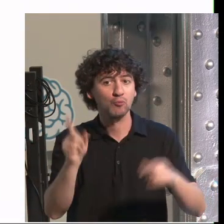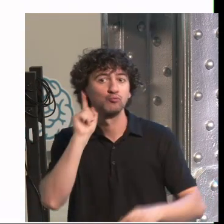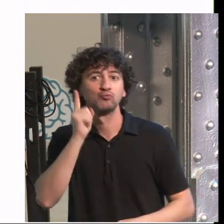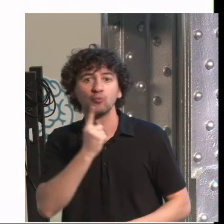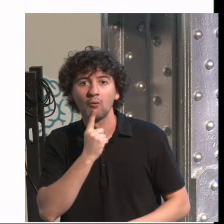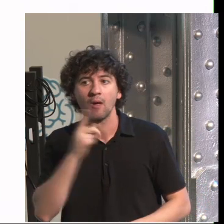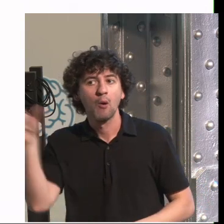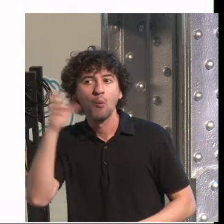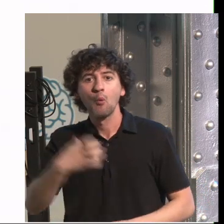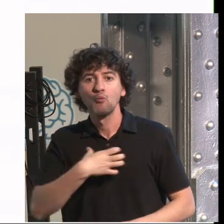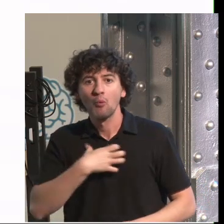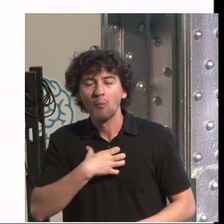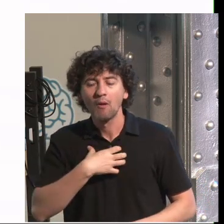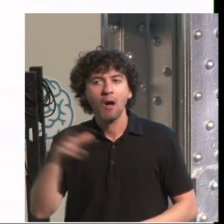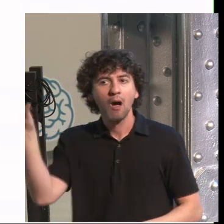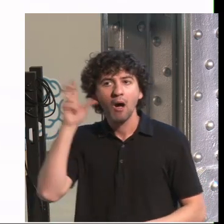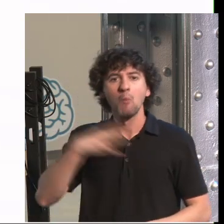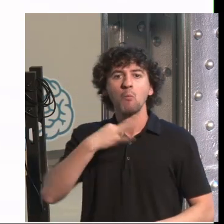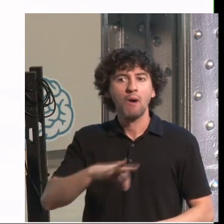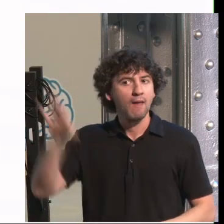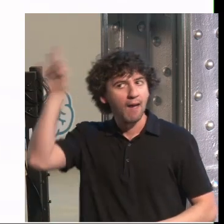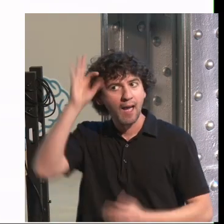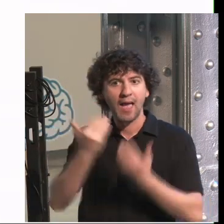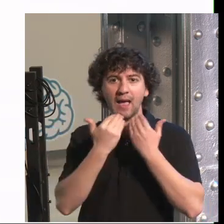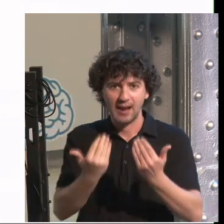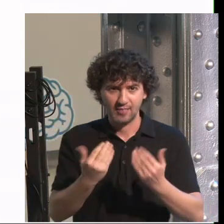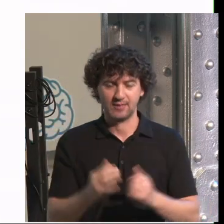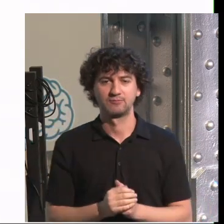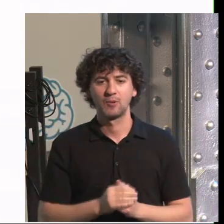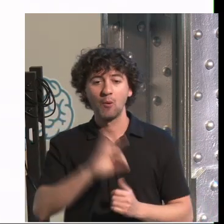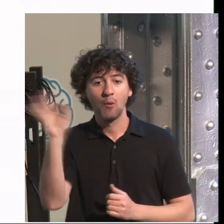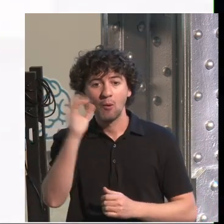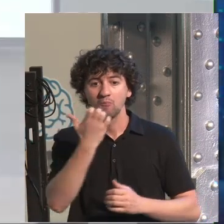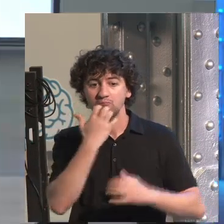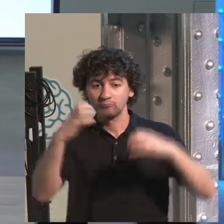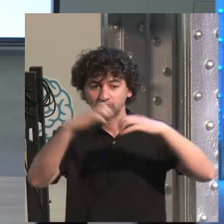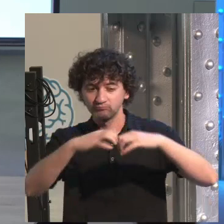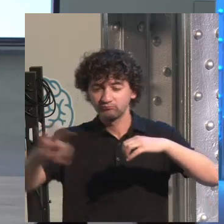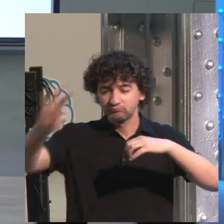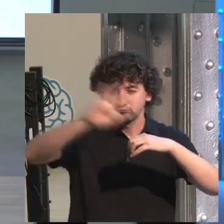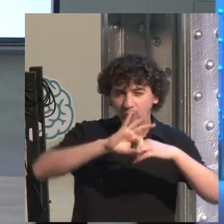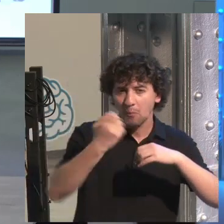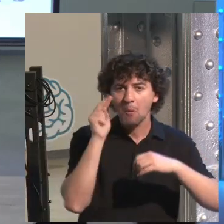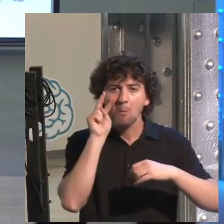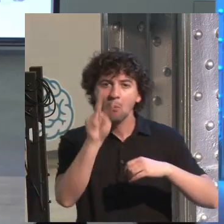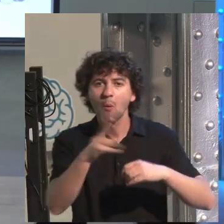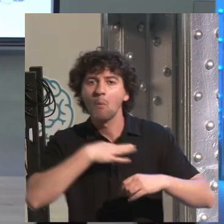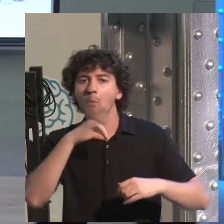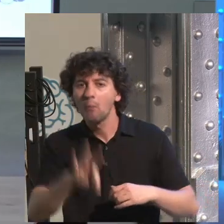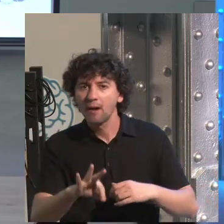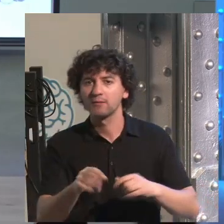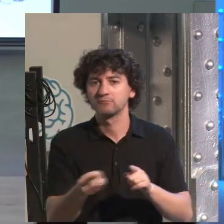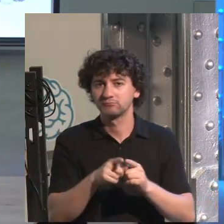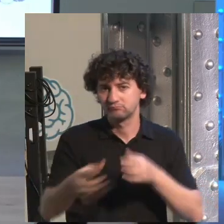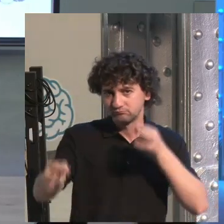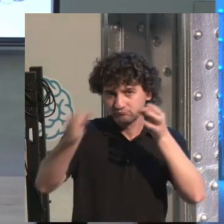son capaces de oír, ¿no? O implantes retinales, que son más recientes, donde personas que no pueden ver, gracias a la tecnología, pueden ver, o lo que se conoce como